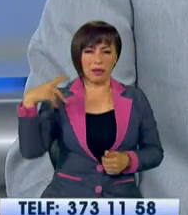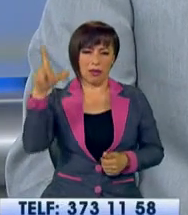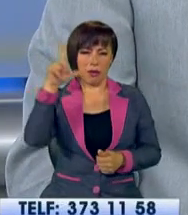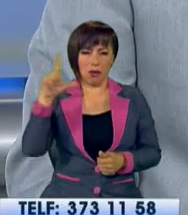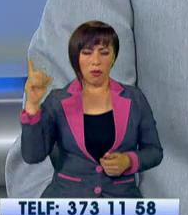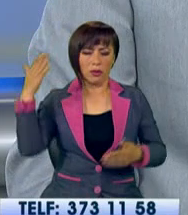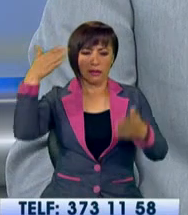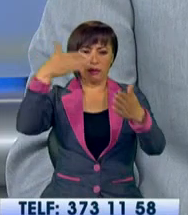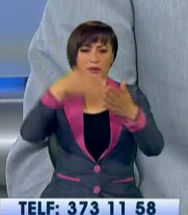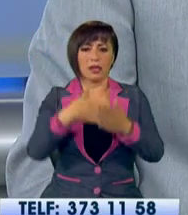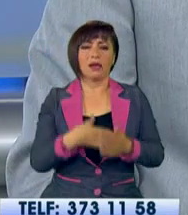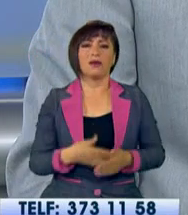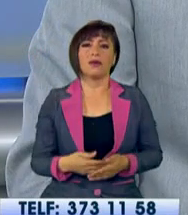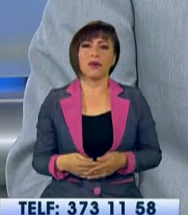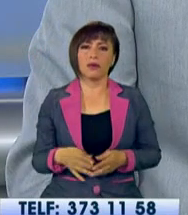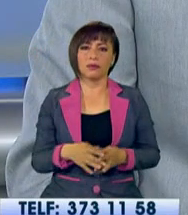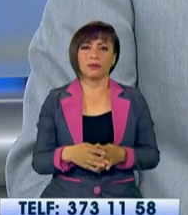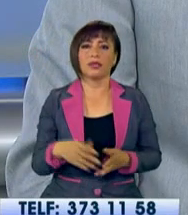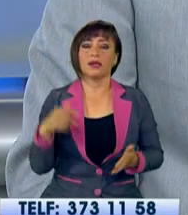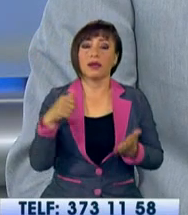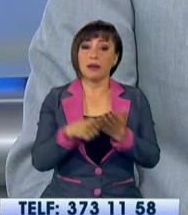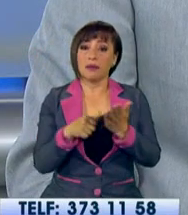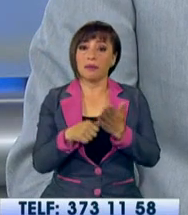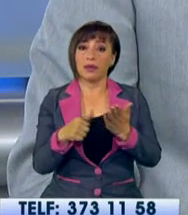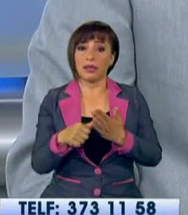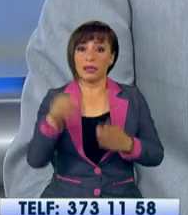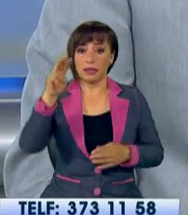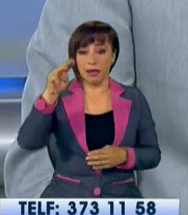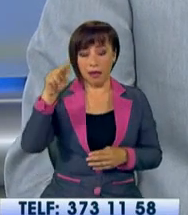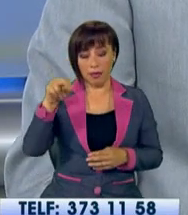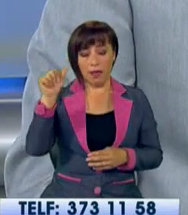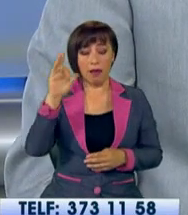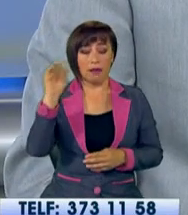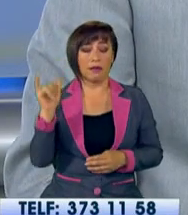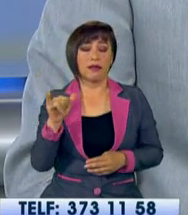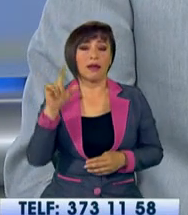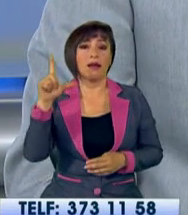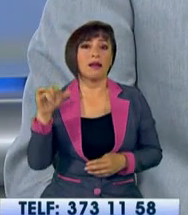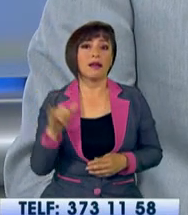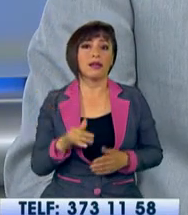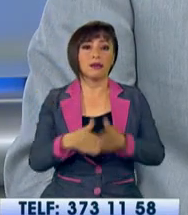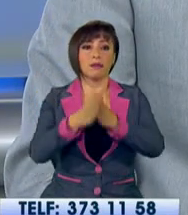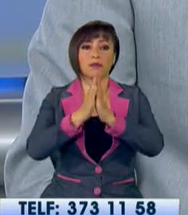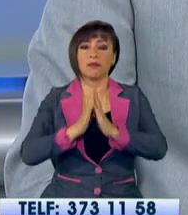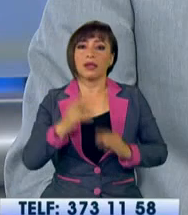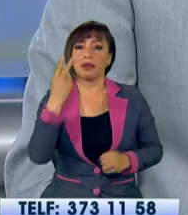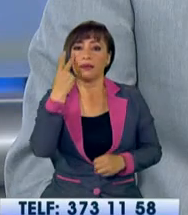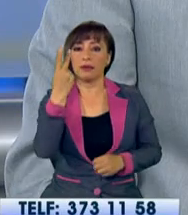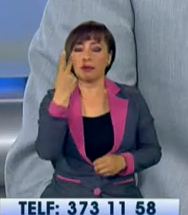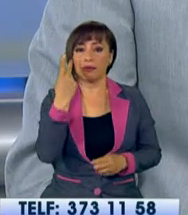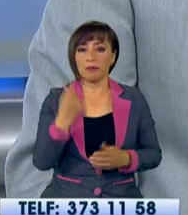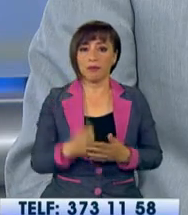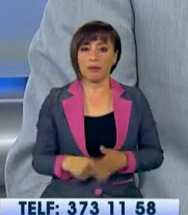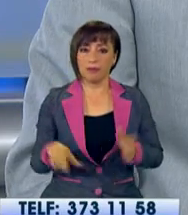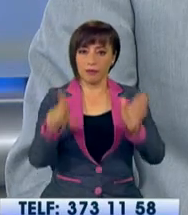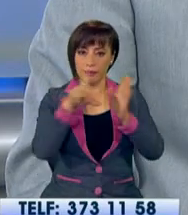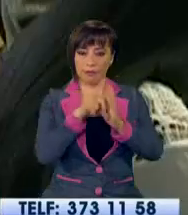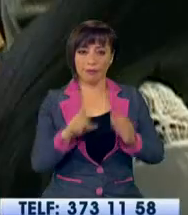próxima semana se convocará a la ministra coordinadora de la producción, Natalie Celi, también autoridades del Servicio de Rentas Internas y de las Cámaras de